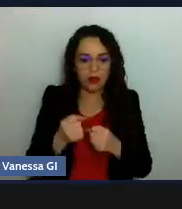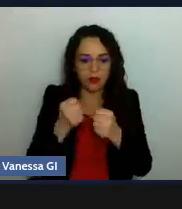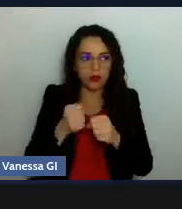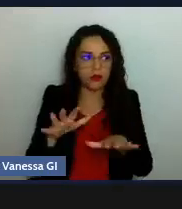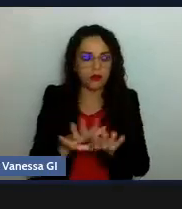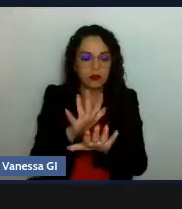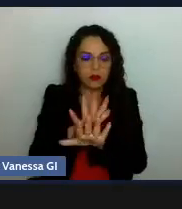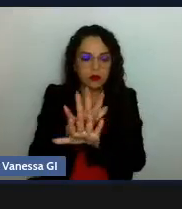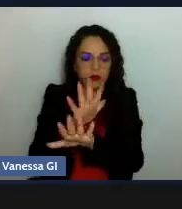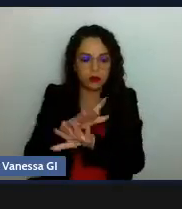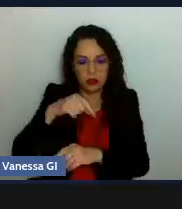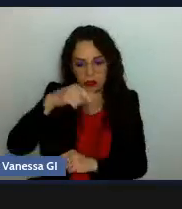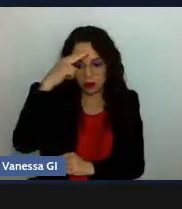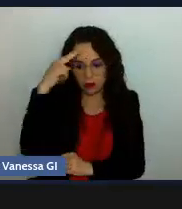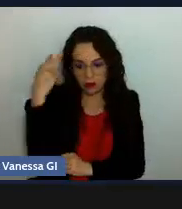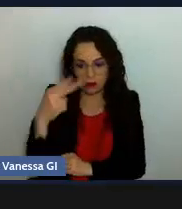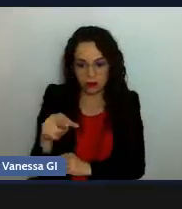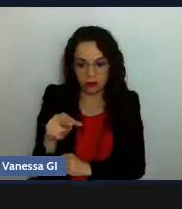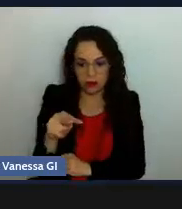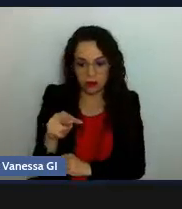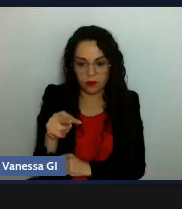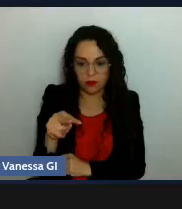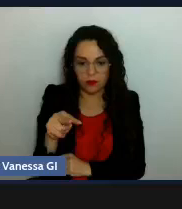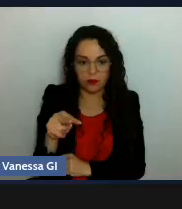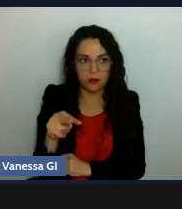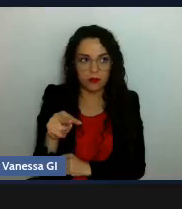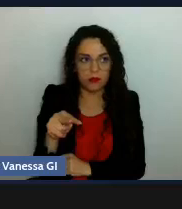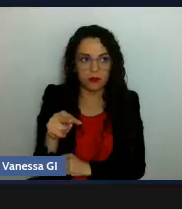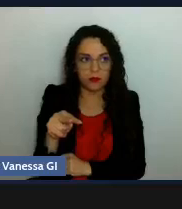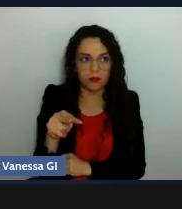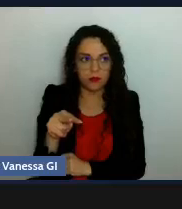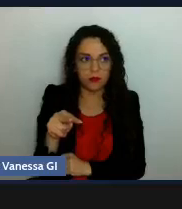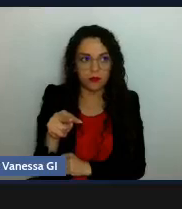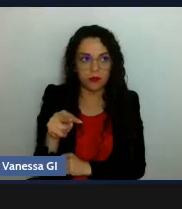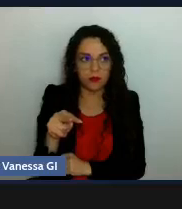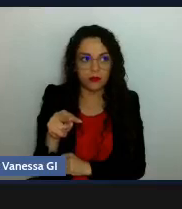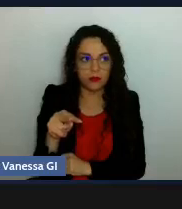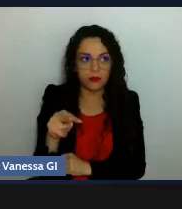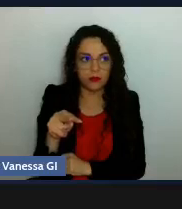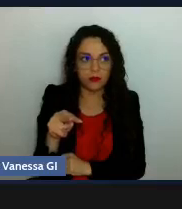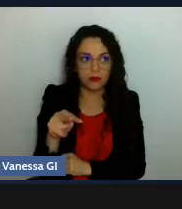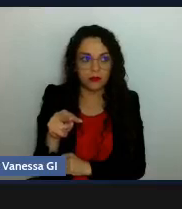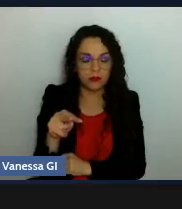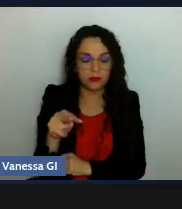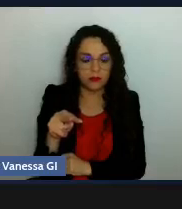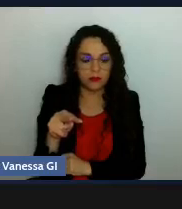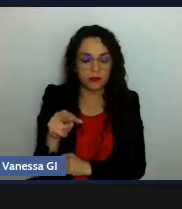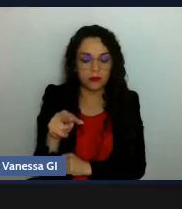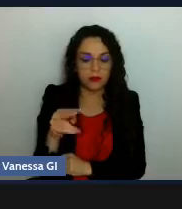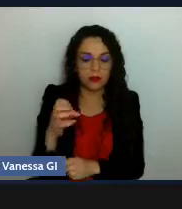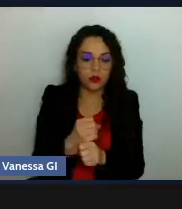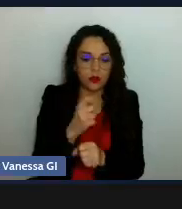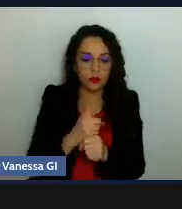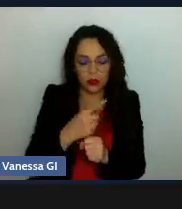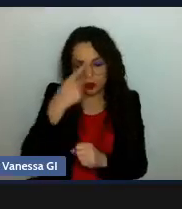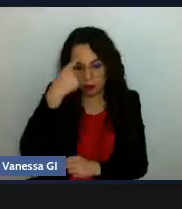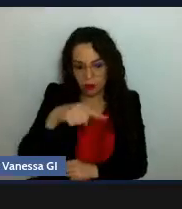nuestro país. Sobre todo, creo que está avanzando más en la Ciudad de México. Yo tengo la oportunidad de